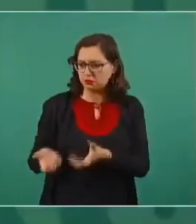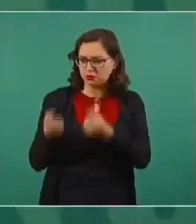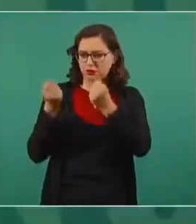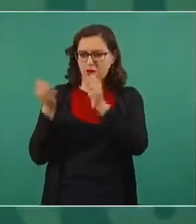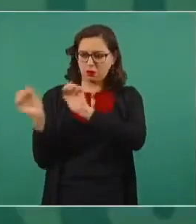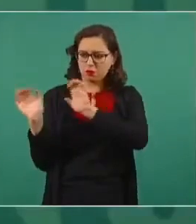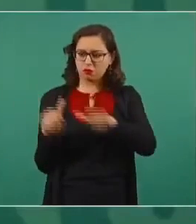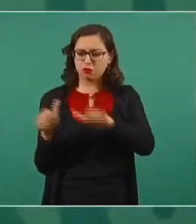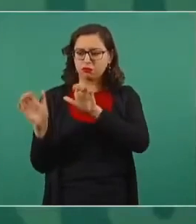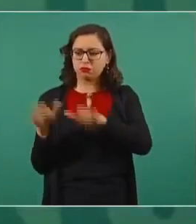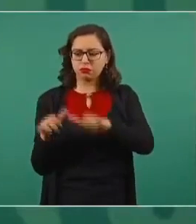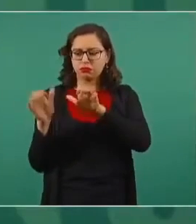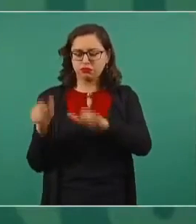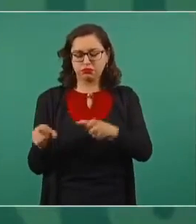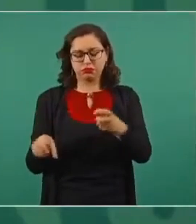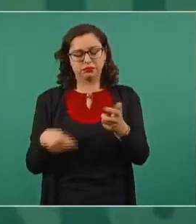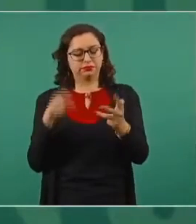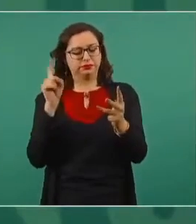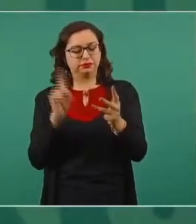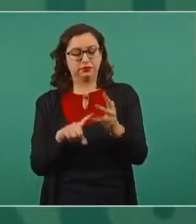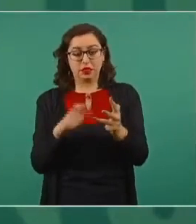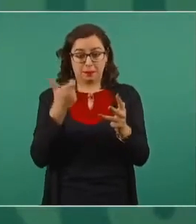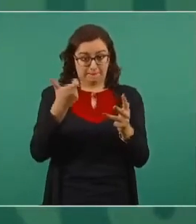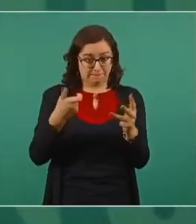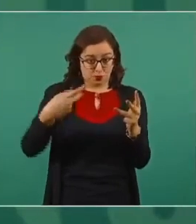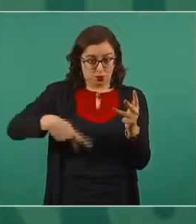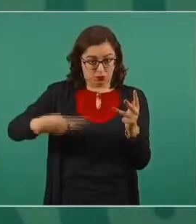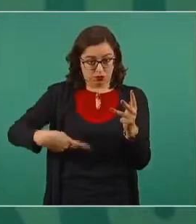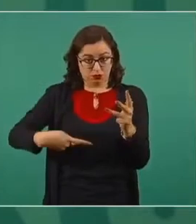habido depreciación de la moneda,